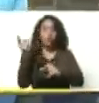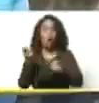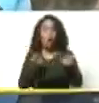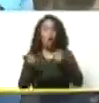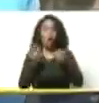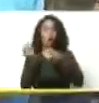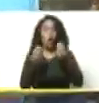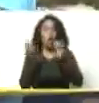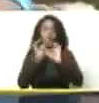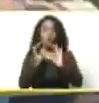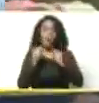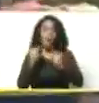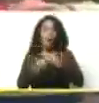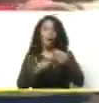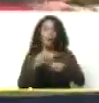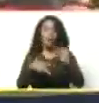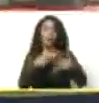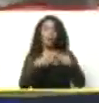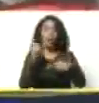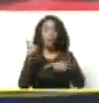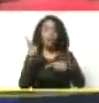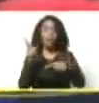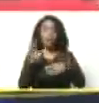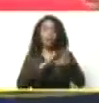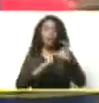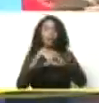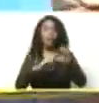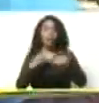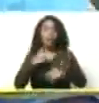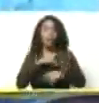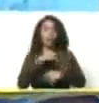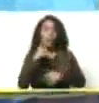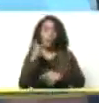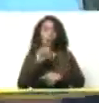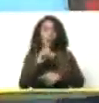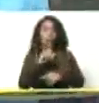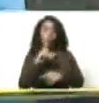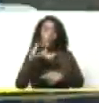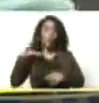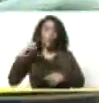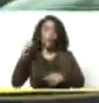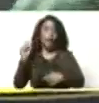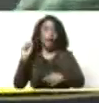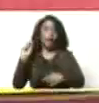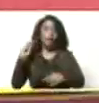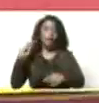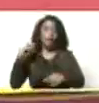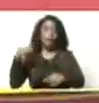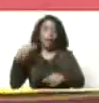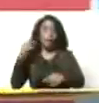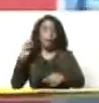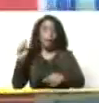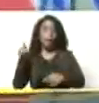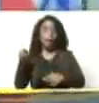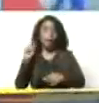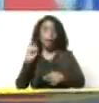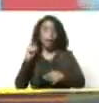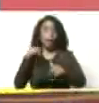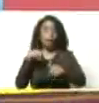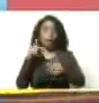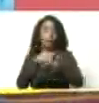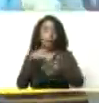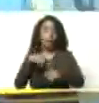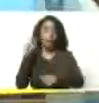técnica para dominar la producción en esos procesos científicos decíamos no son las cachamas tenemos que no las tilapias las tilapias llegaron aquí a